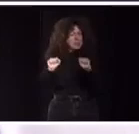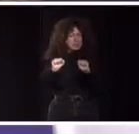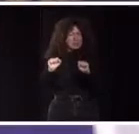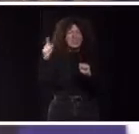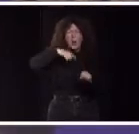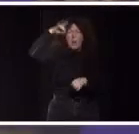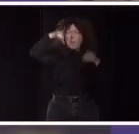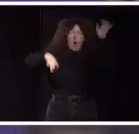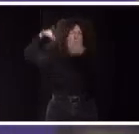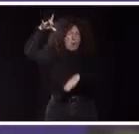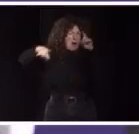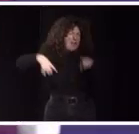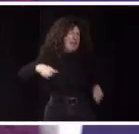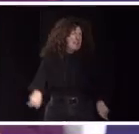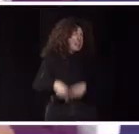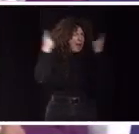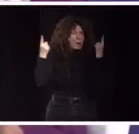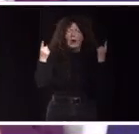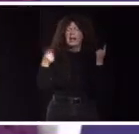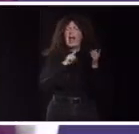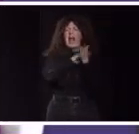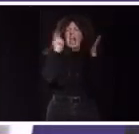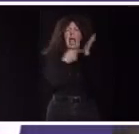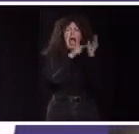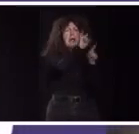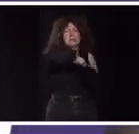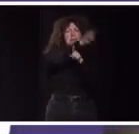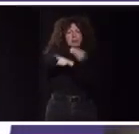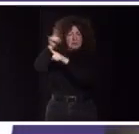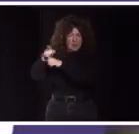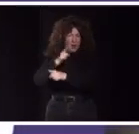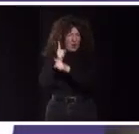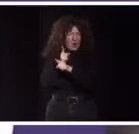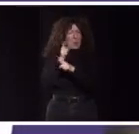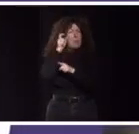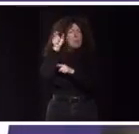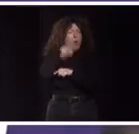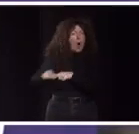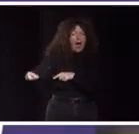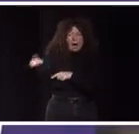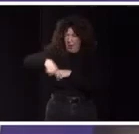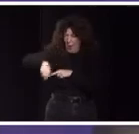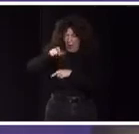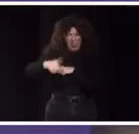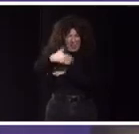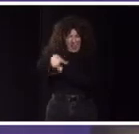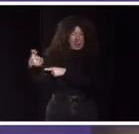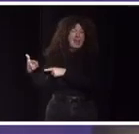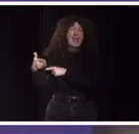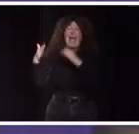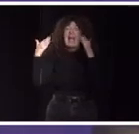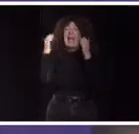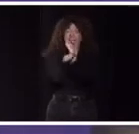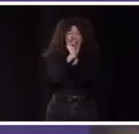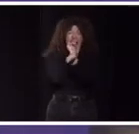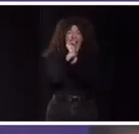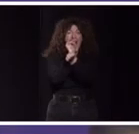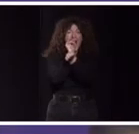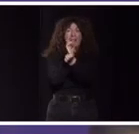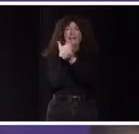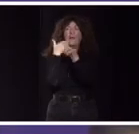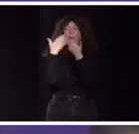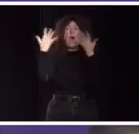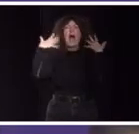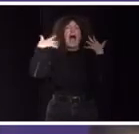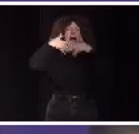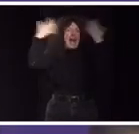sin escrúpulos y contra toda la legalidad internacional a la población civil en la cárcel al aire libre más grande